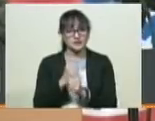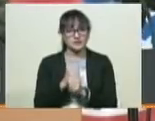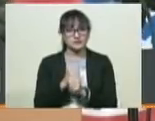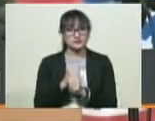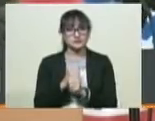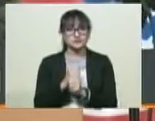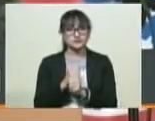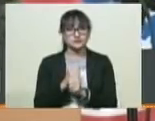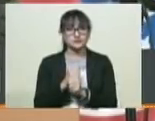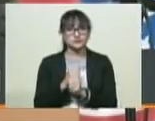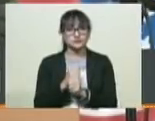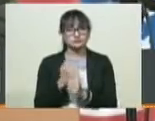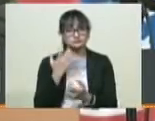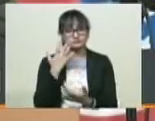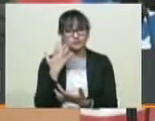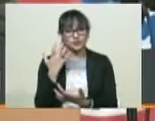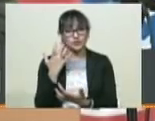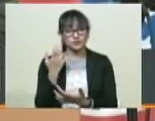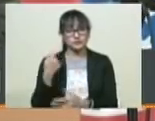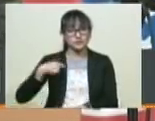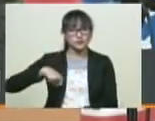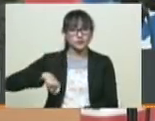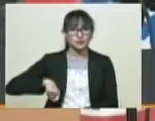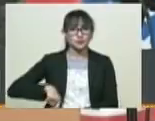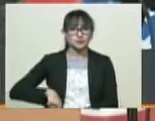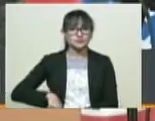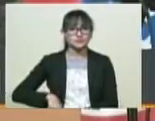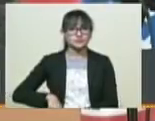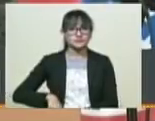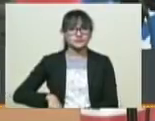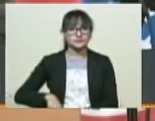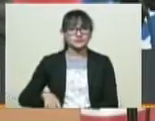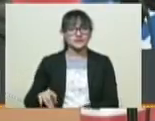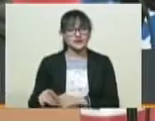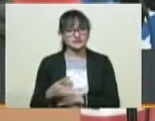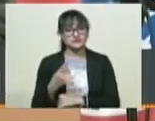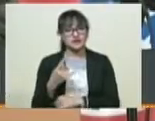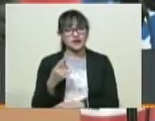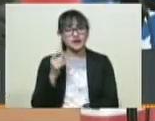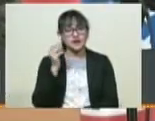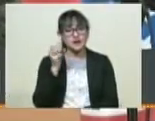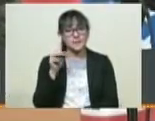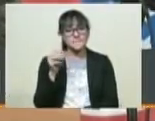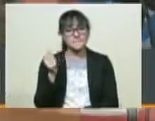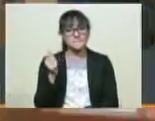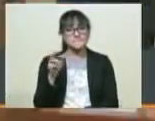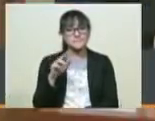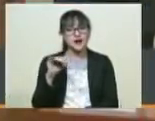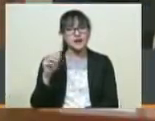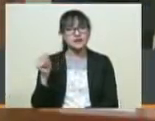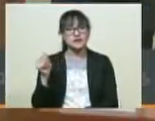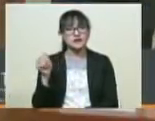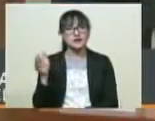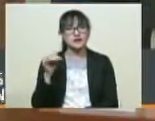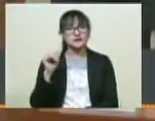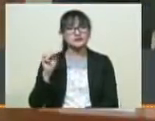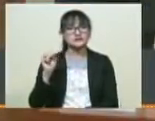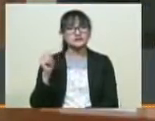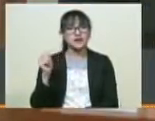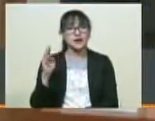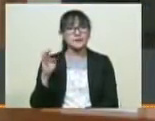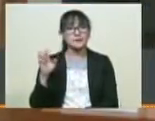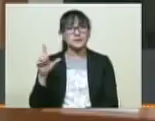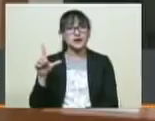que apareció involucrada como financista. Aparece nuevamente la ciudadana María Isabel Rodríguez Briceño, quien